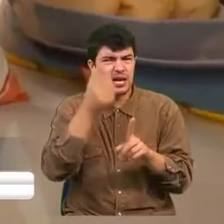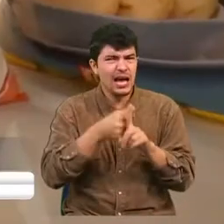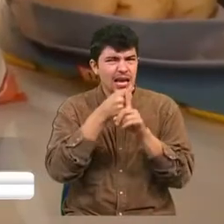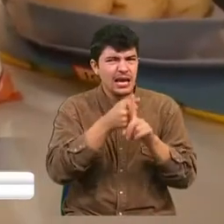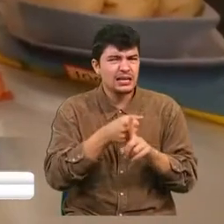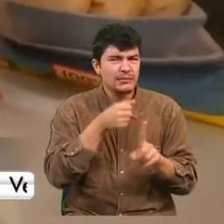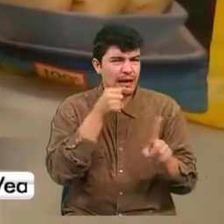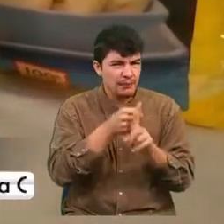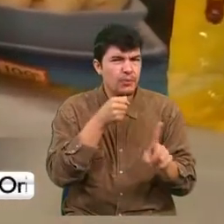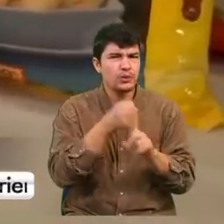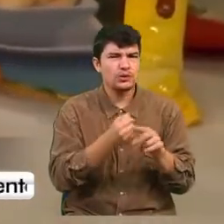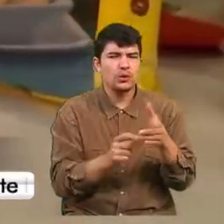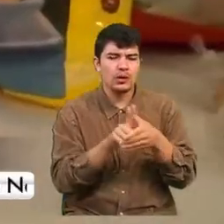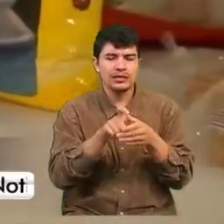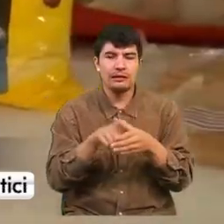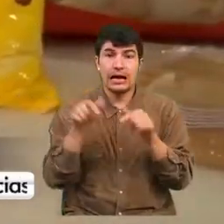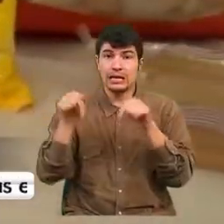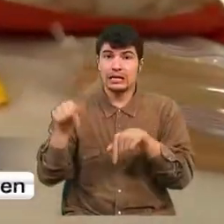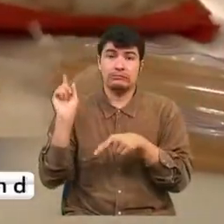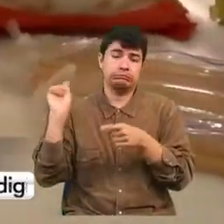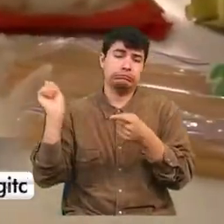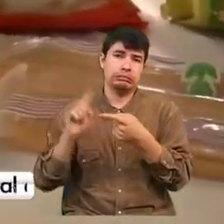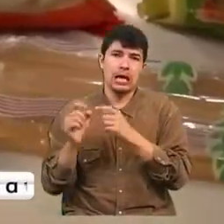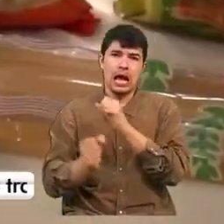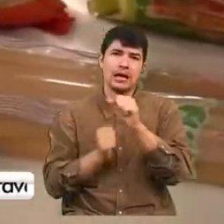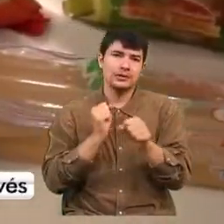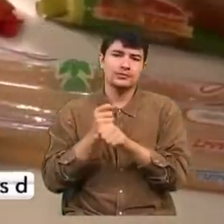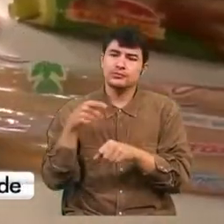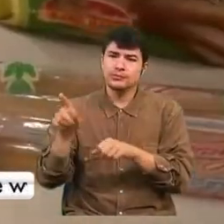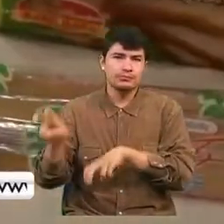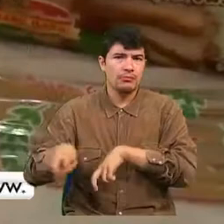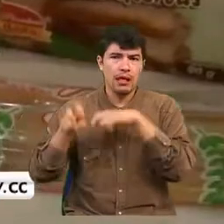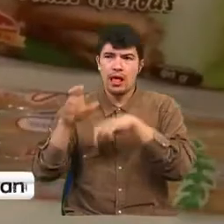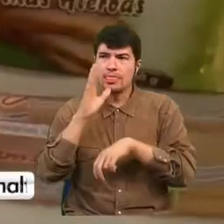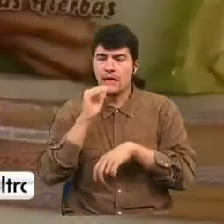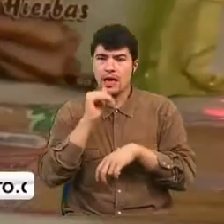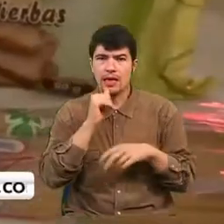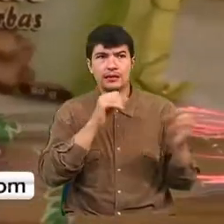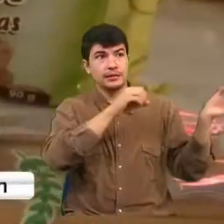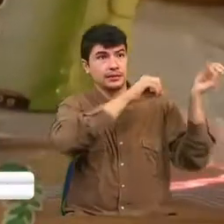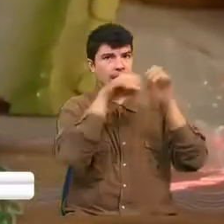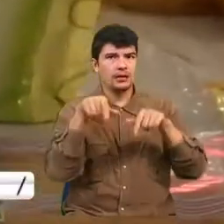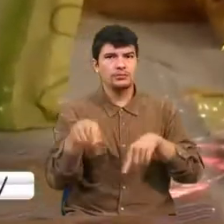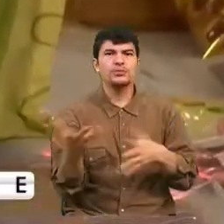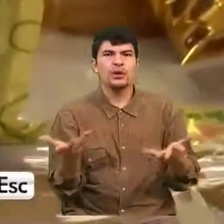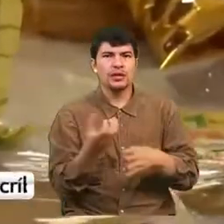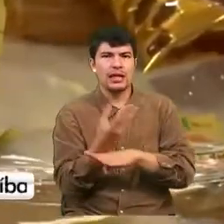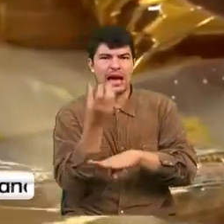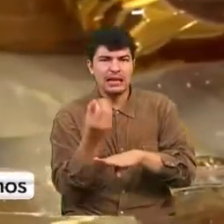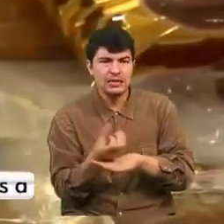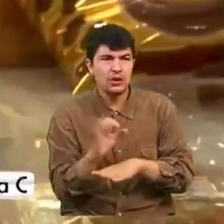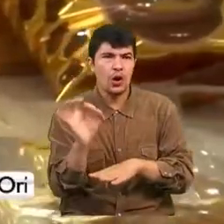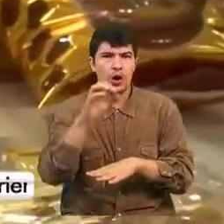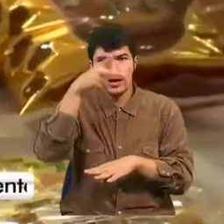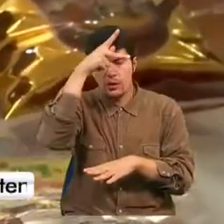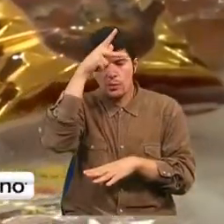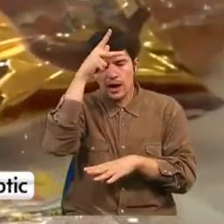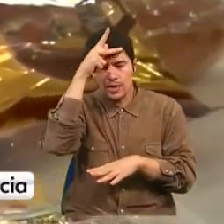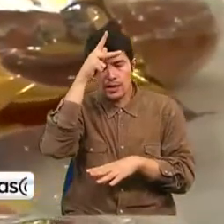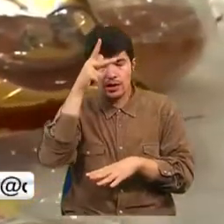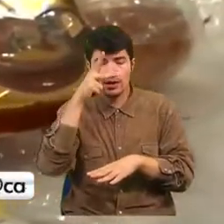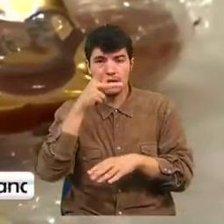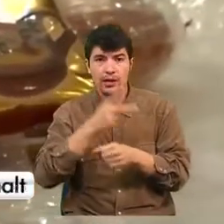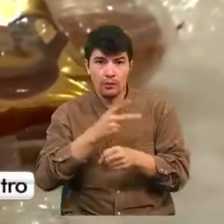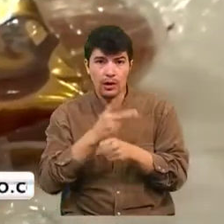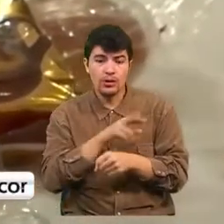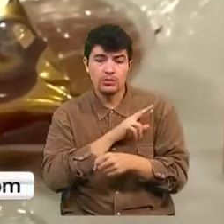Aquí durante muchos años se dejó de cultivar la guayaba, estaban ya importando guayaba de Nariño, del Ecuador, y nosotros a través